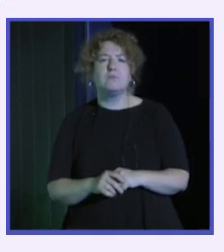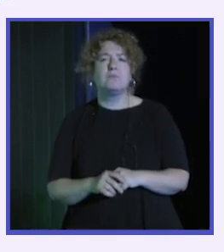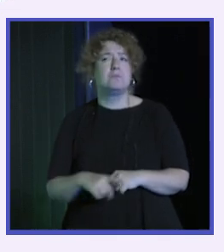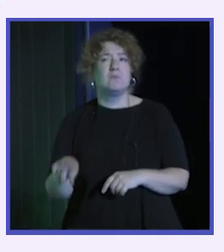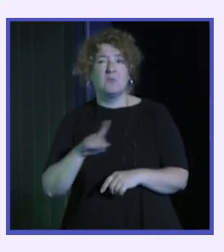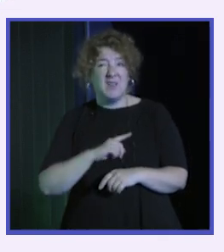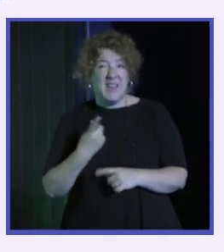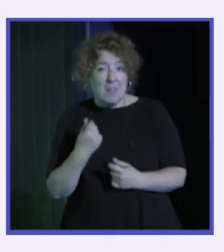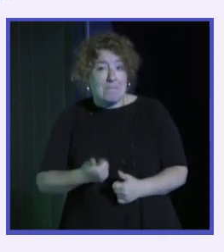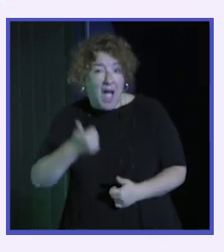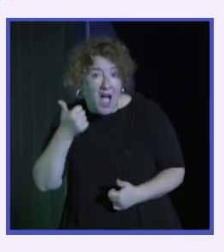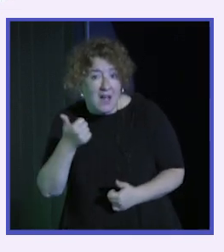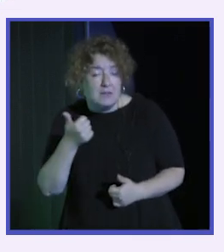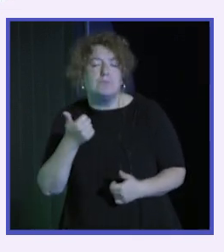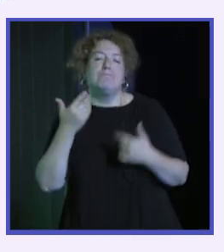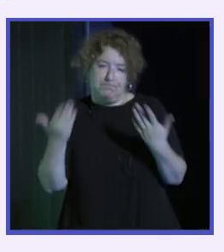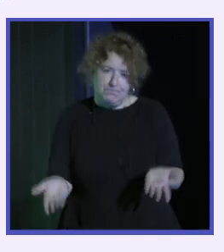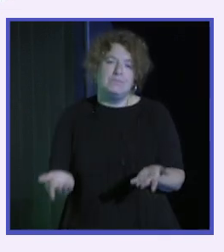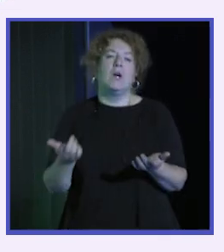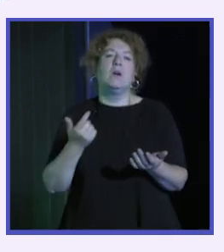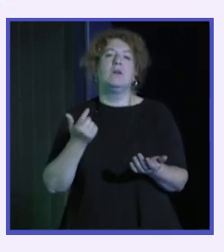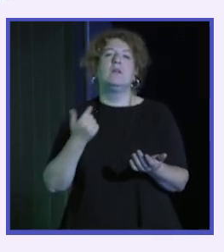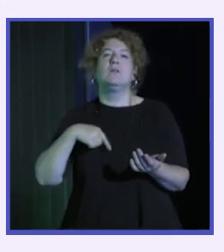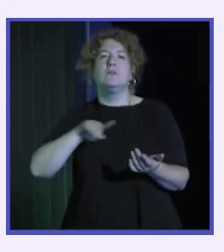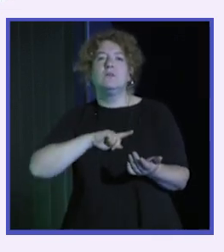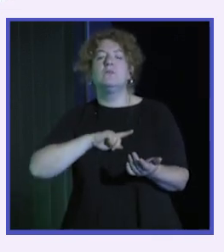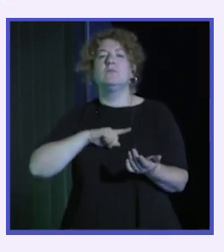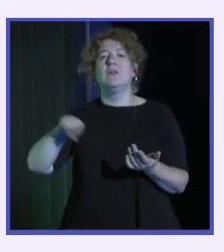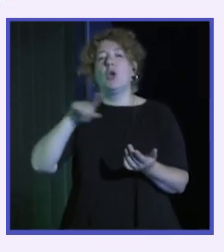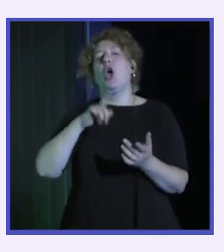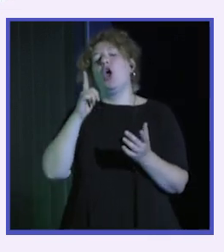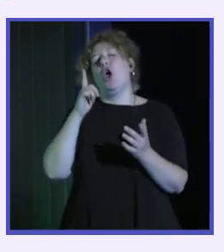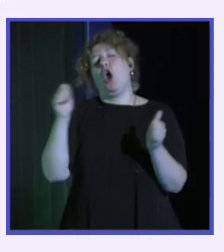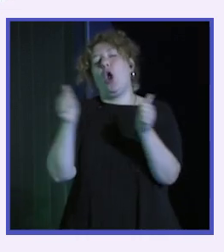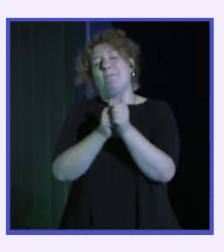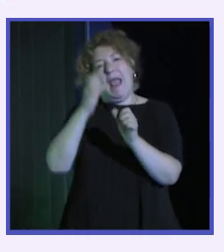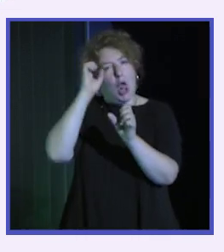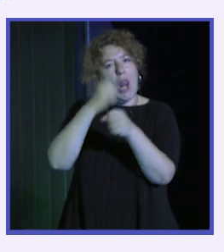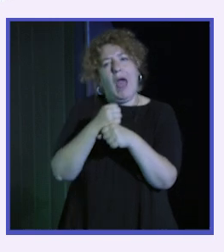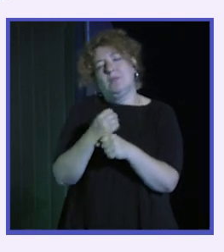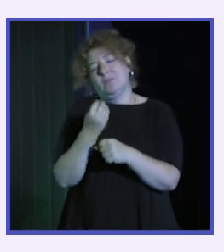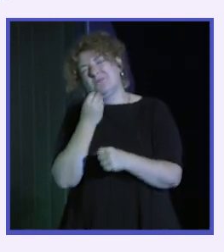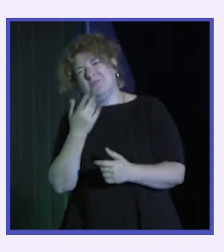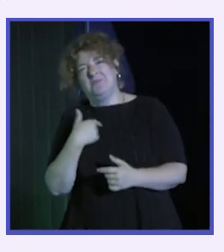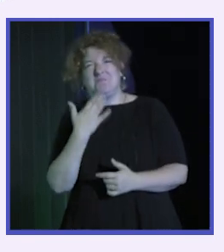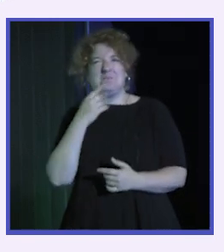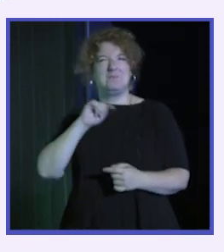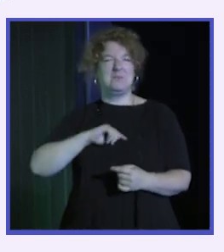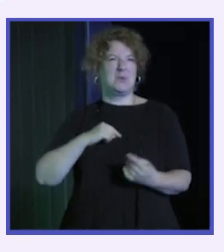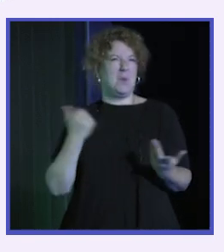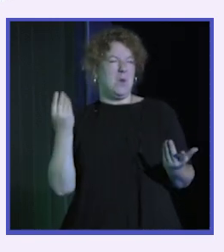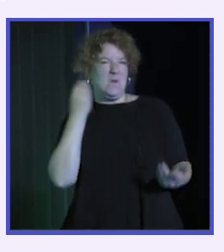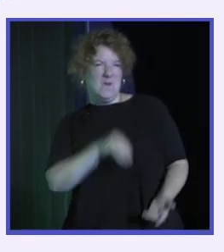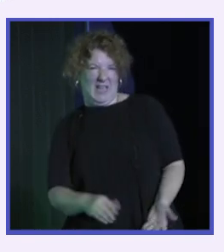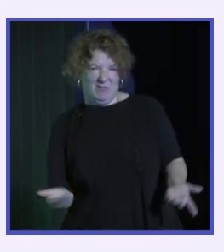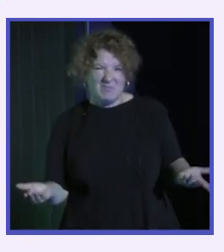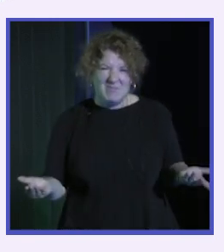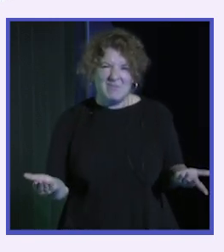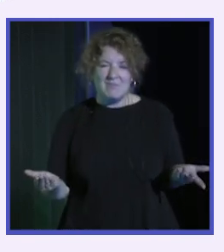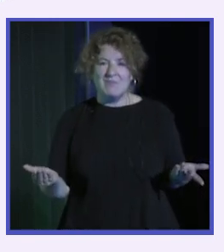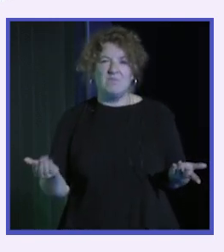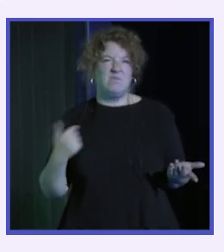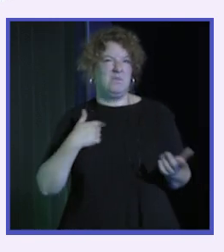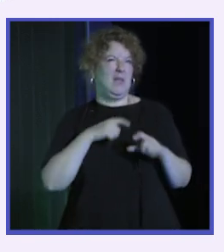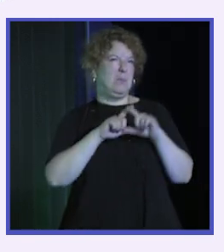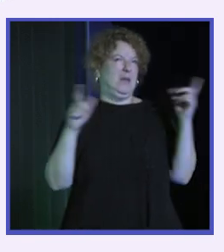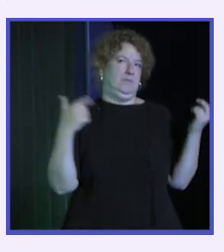es suficiente? Porque es verdad que está muy bien esto del Copilot Lab, pero oye, es un poco impersonal, ¿no? Oye, a mí en mi empresa estos prompts